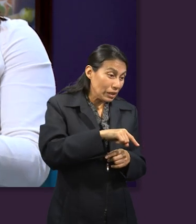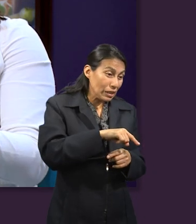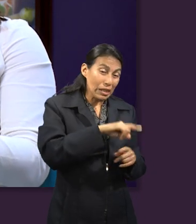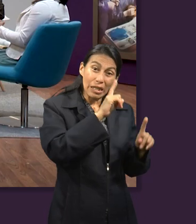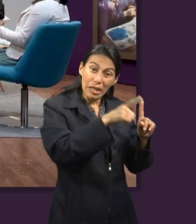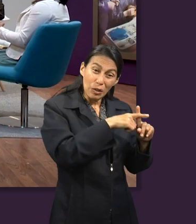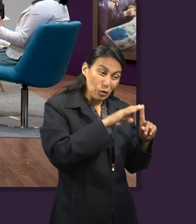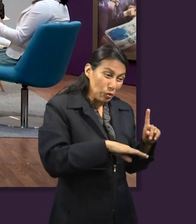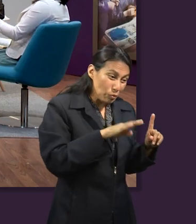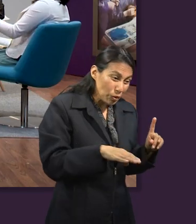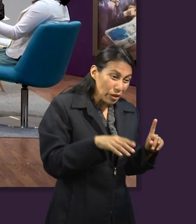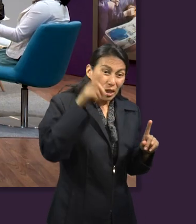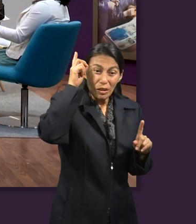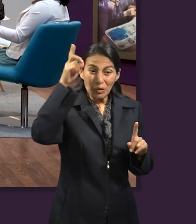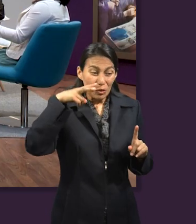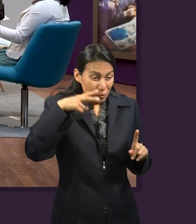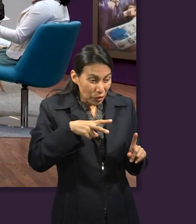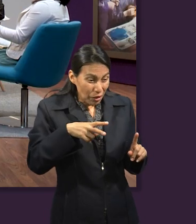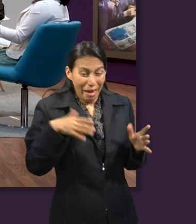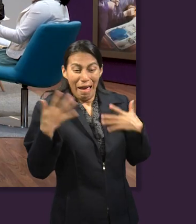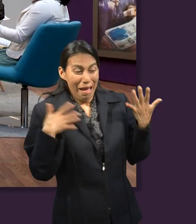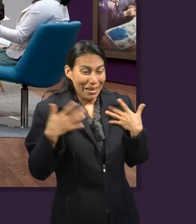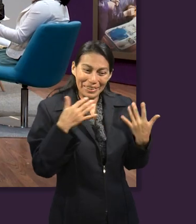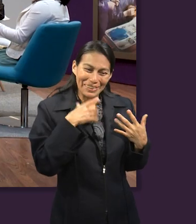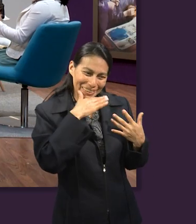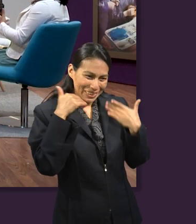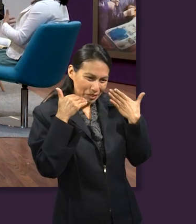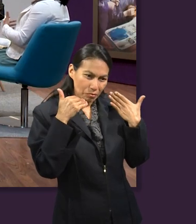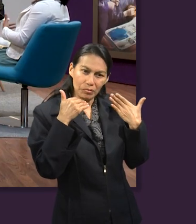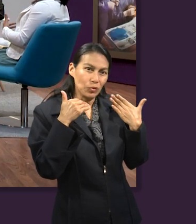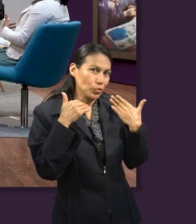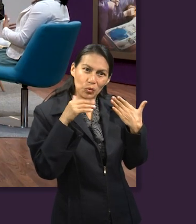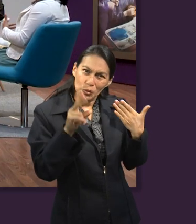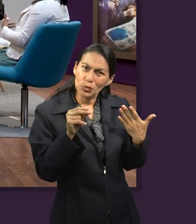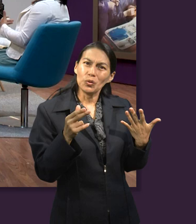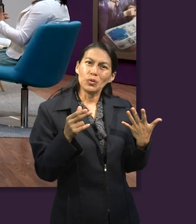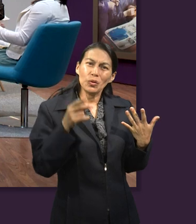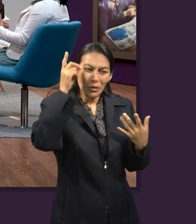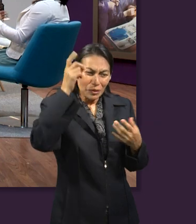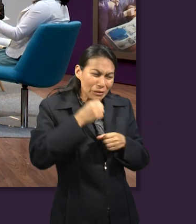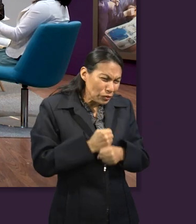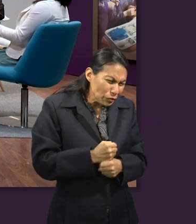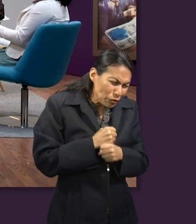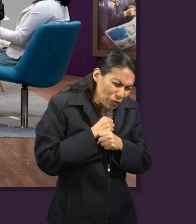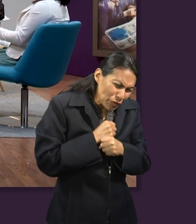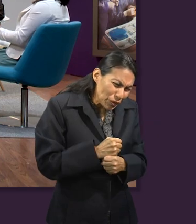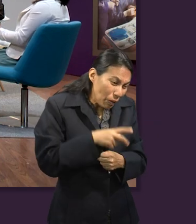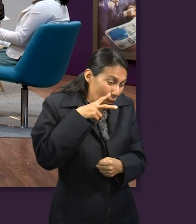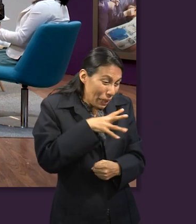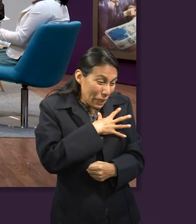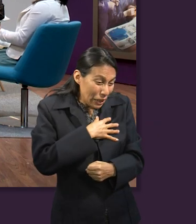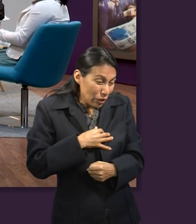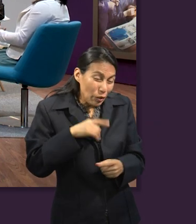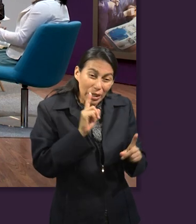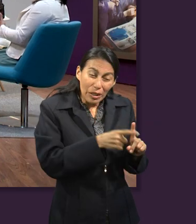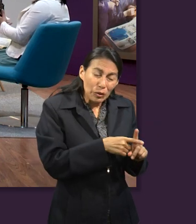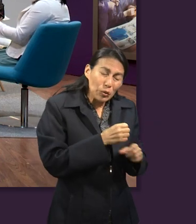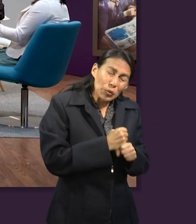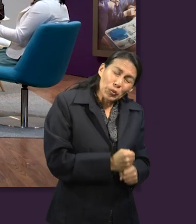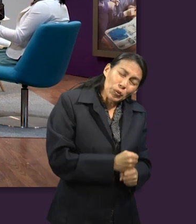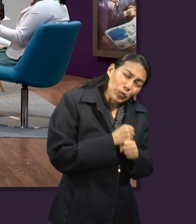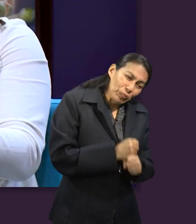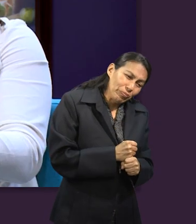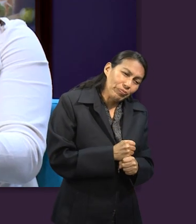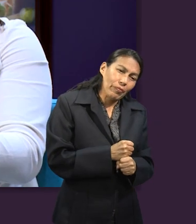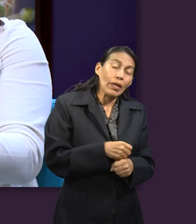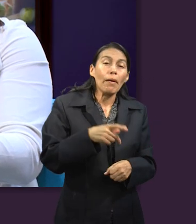también llevar y ofrecer a su hijo a diferencia de abraham dios proveyó para abraham me dio